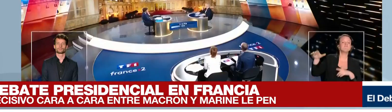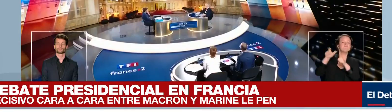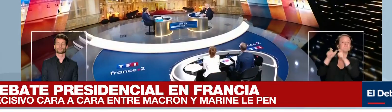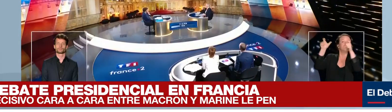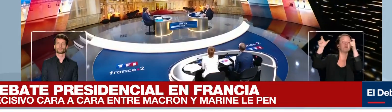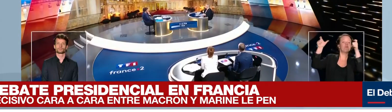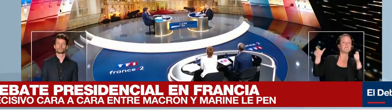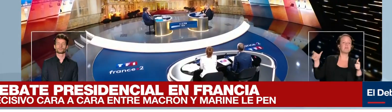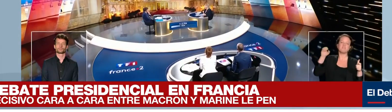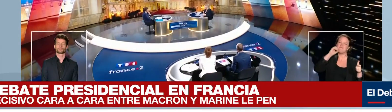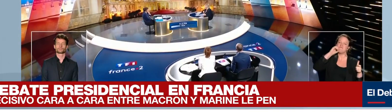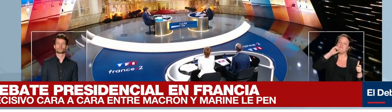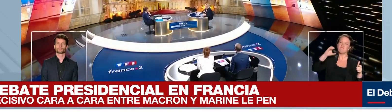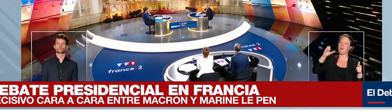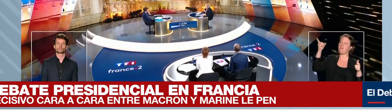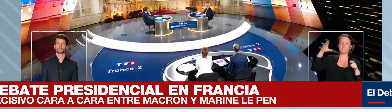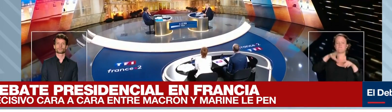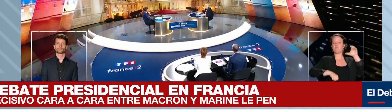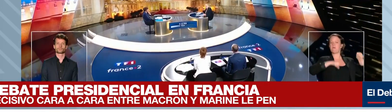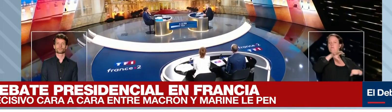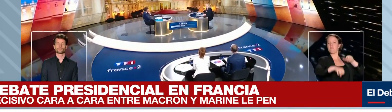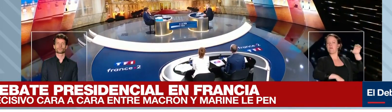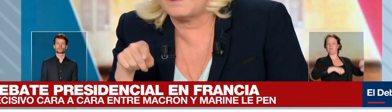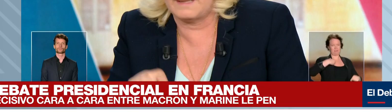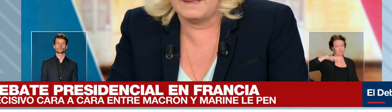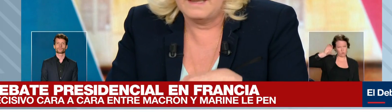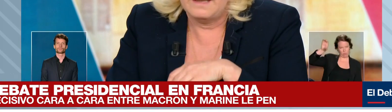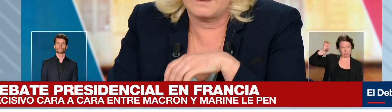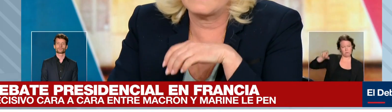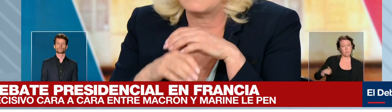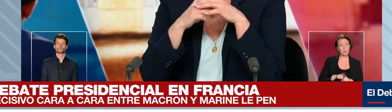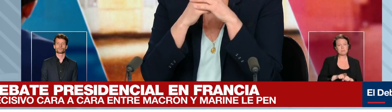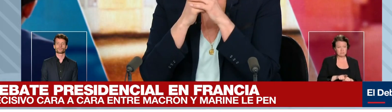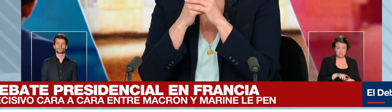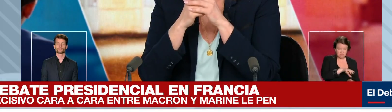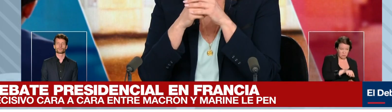perjudicar a los depredadores de arriba y a los depredadores de abajo, es decir, a los